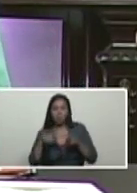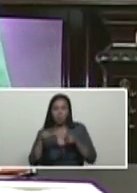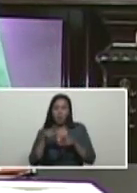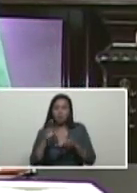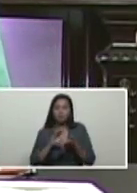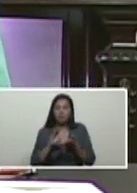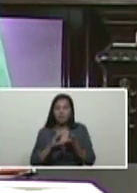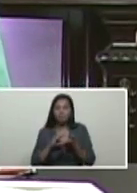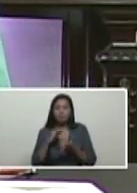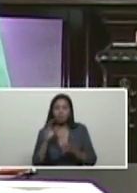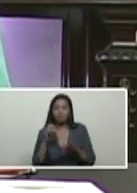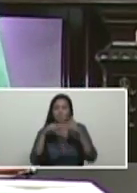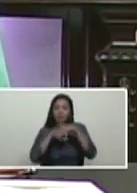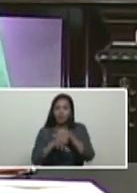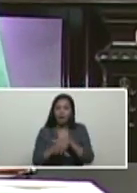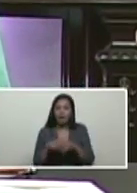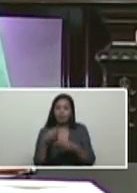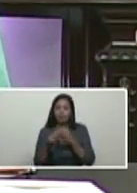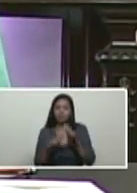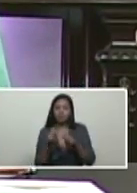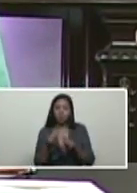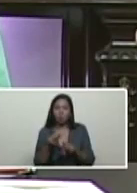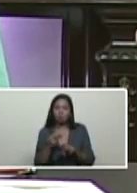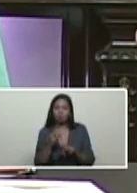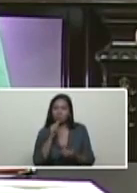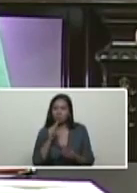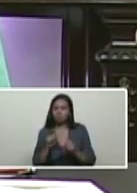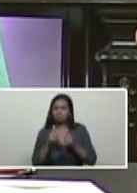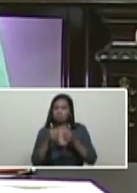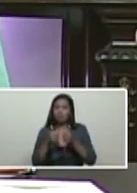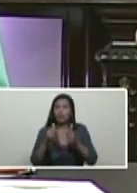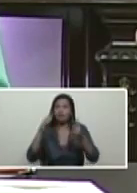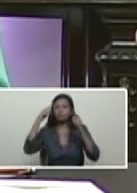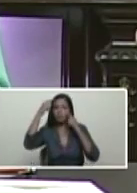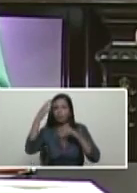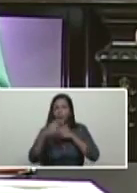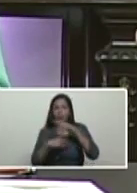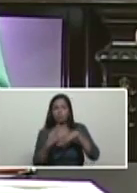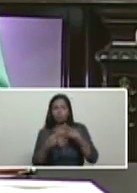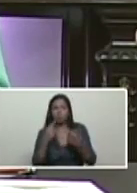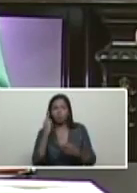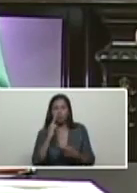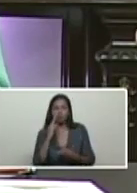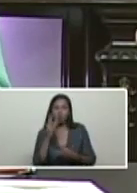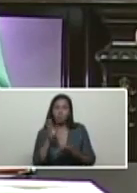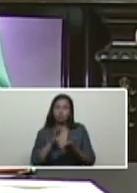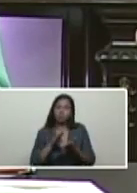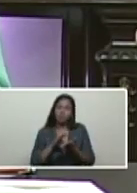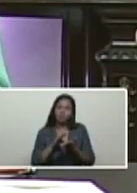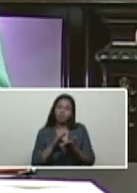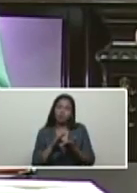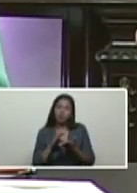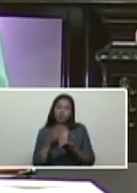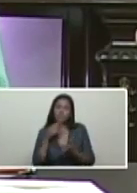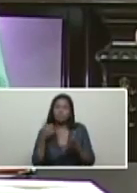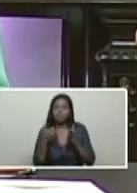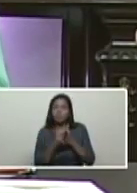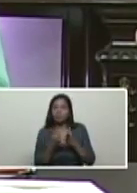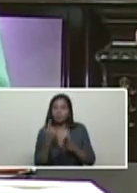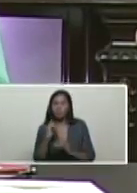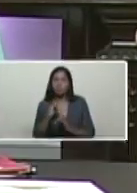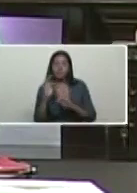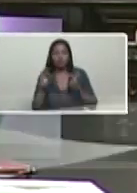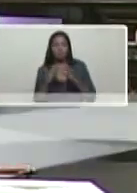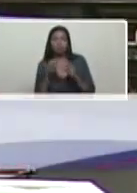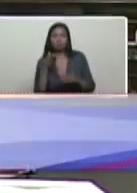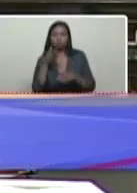de Diagnóstico Integral creados por Comandante Chávez, la Revolución Bolivariana, como centros de vacunación. Ahí